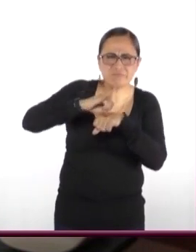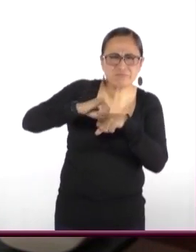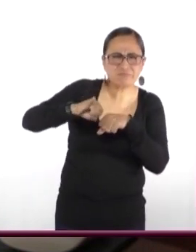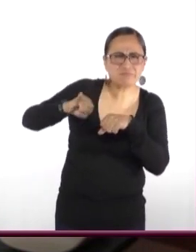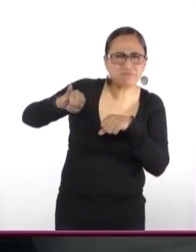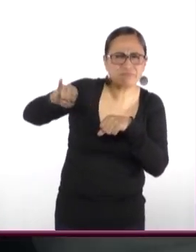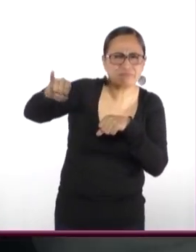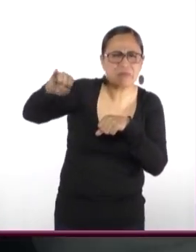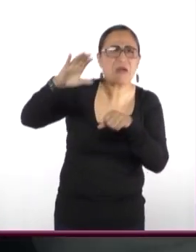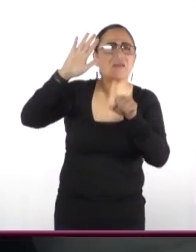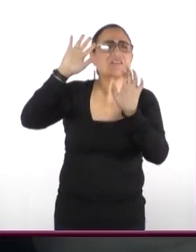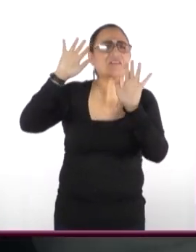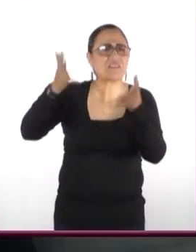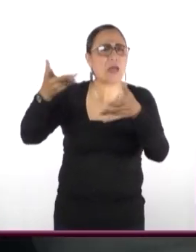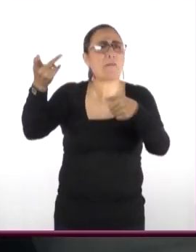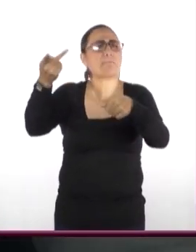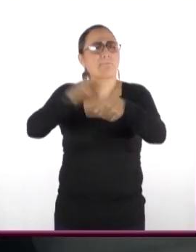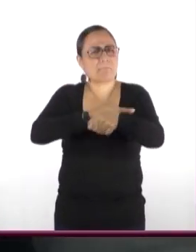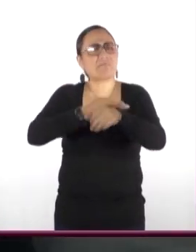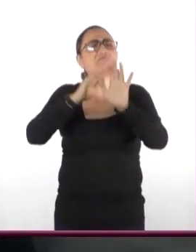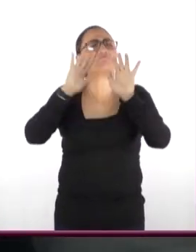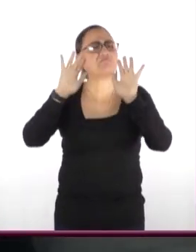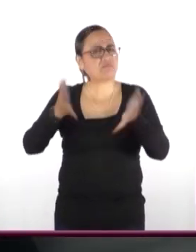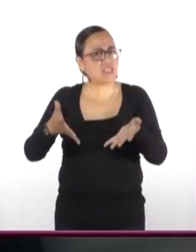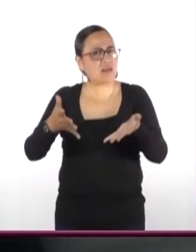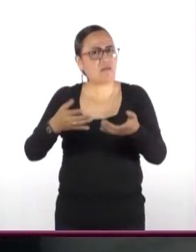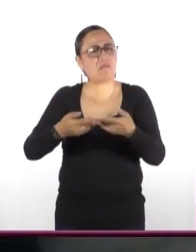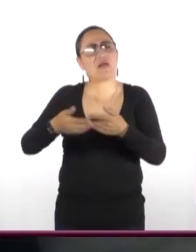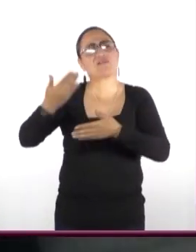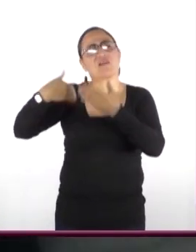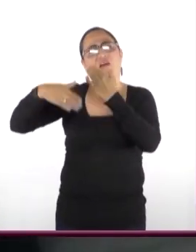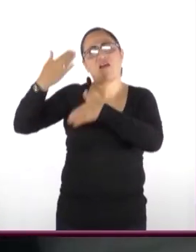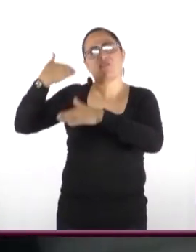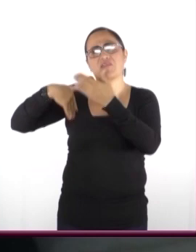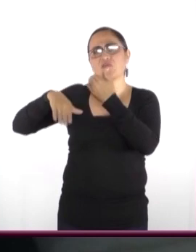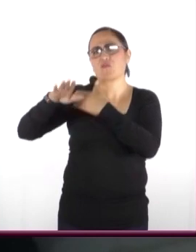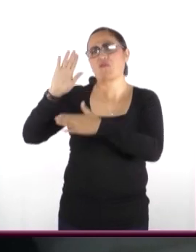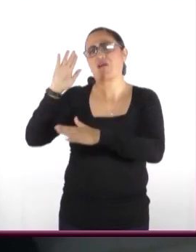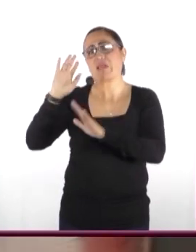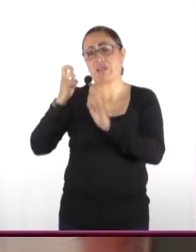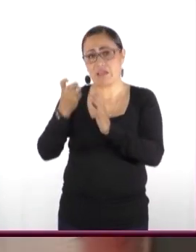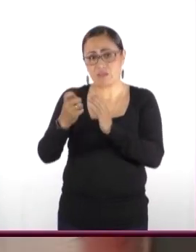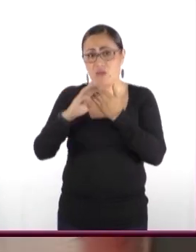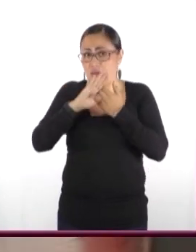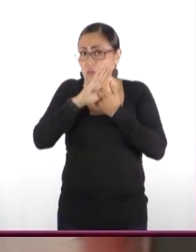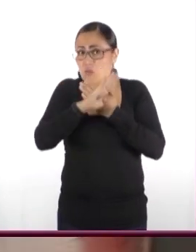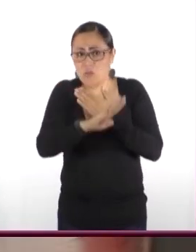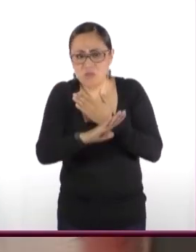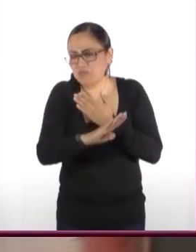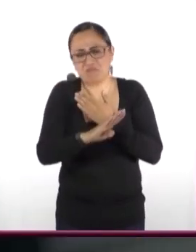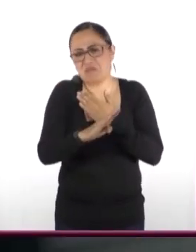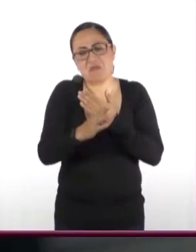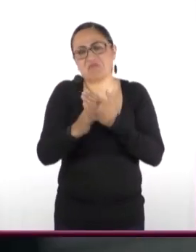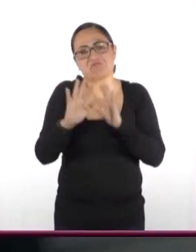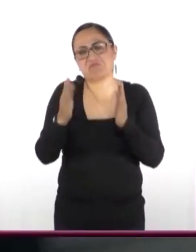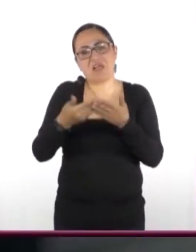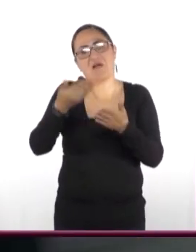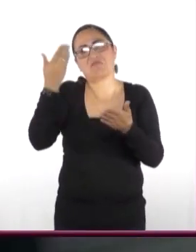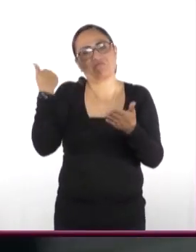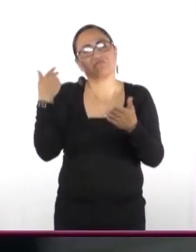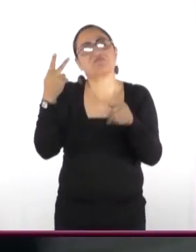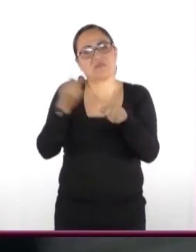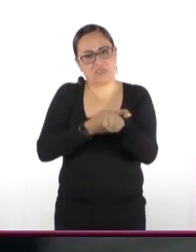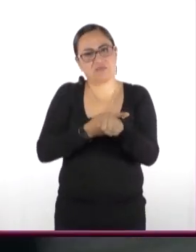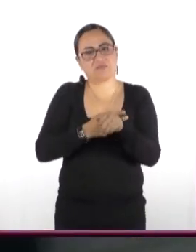vayamos alejando, más atrás en el pasado estamos viendo en realidad, y eso es inevitable. Okay. Entonces, pues